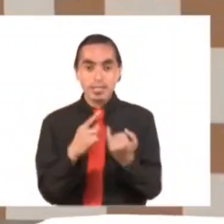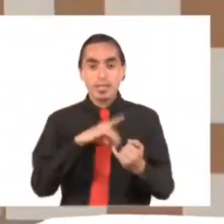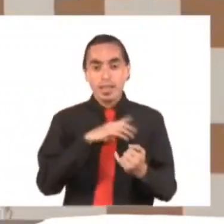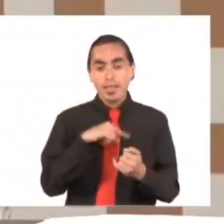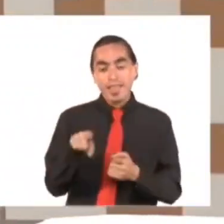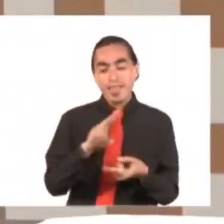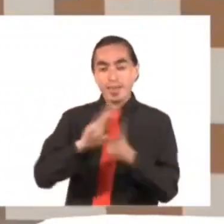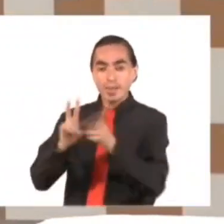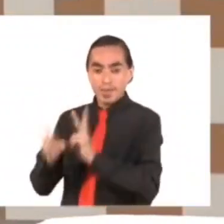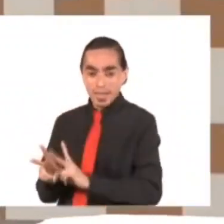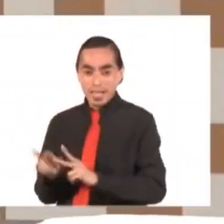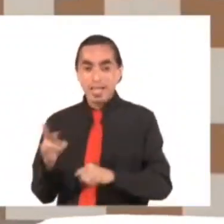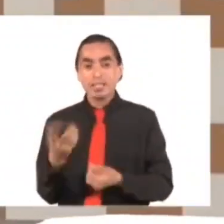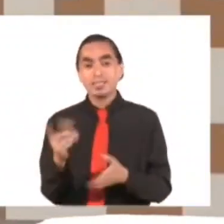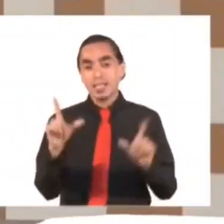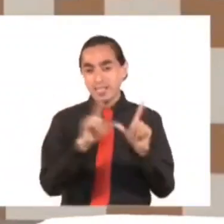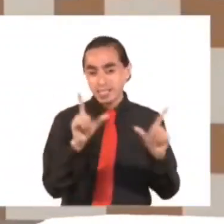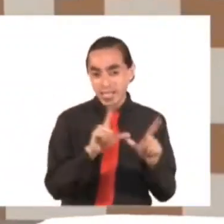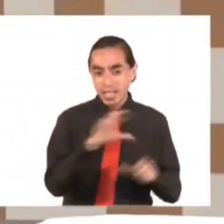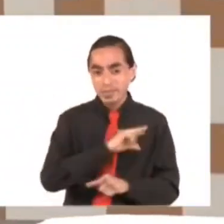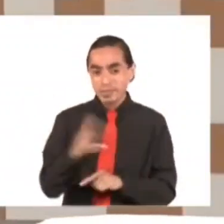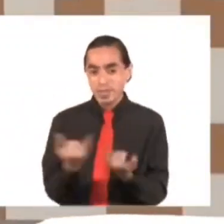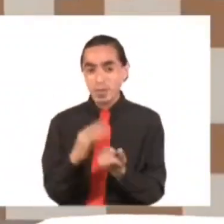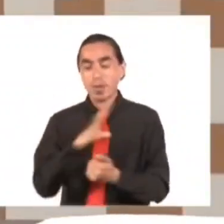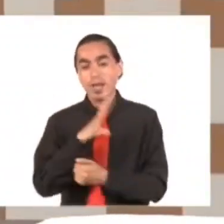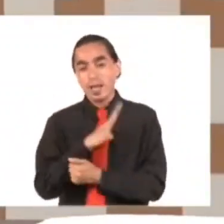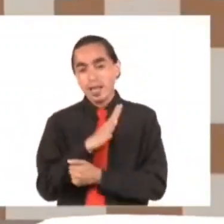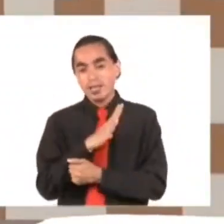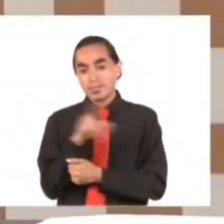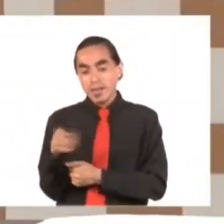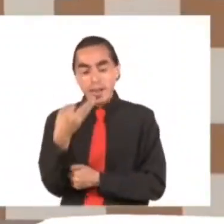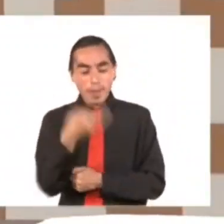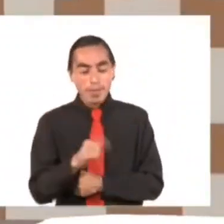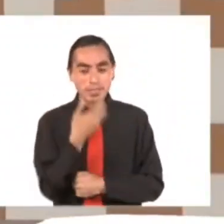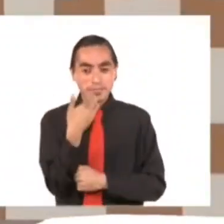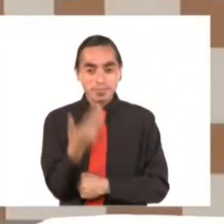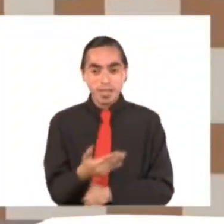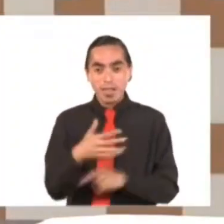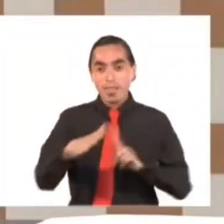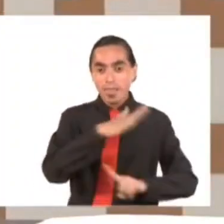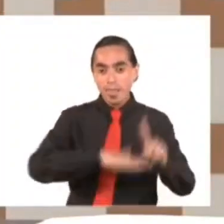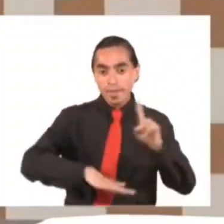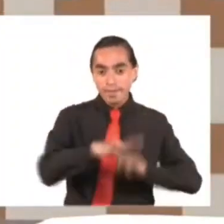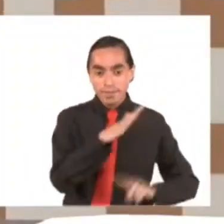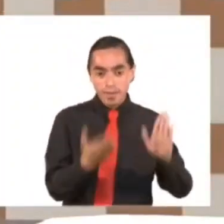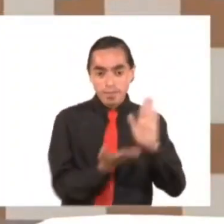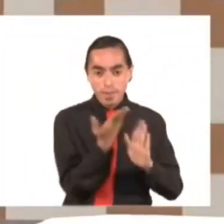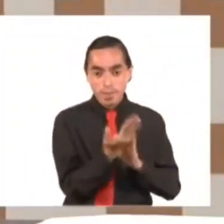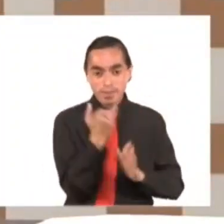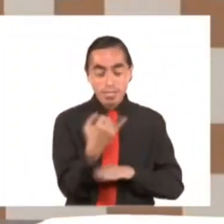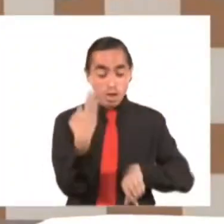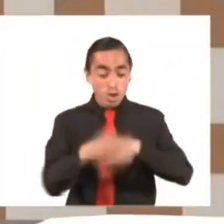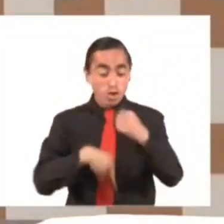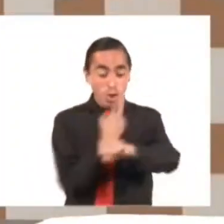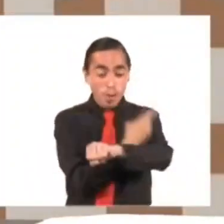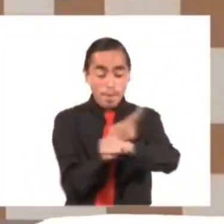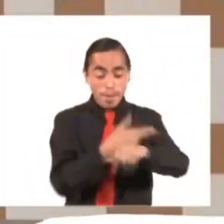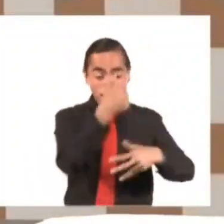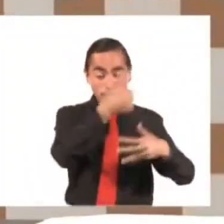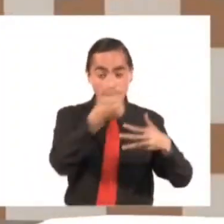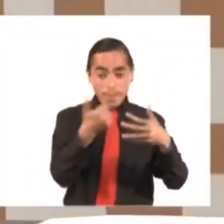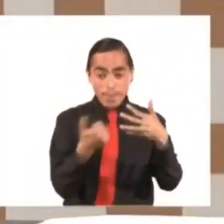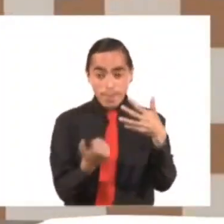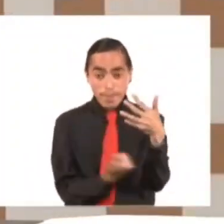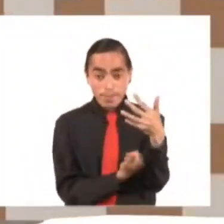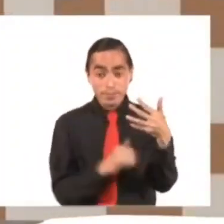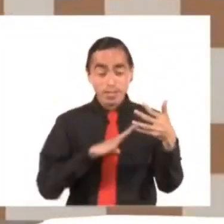publicaciones vecinales, las licencias especiales, los vistos buenos de seguridad de operación, las constancias de seguridad estructural, todos y cada uno de los trámites, los